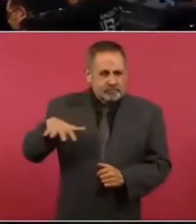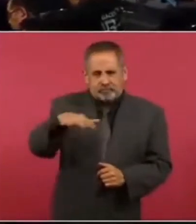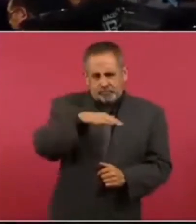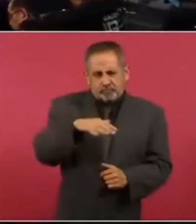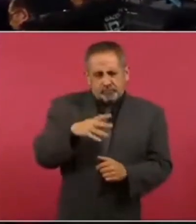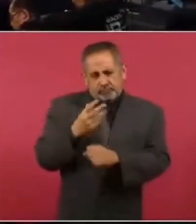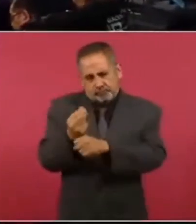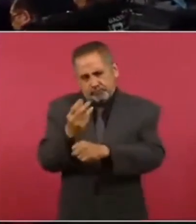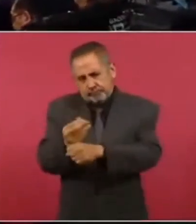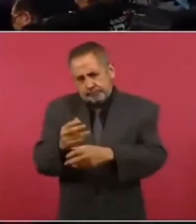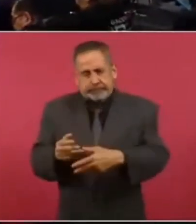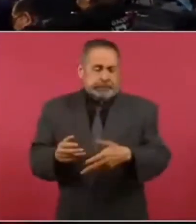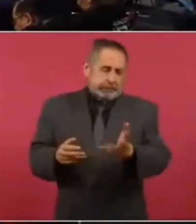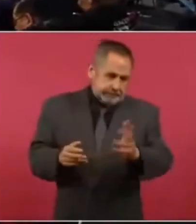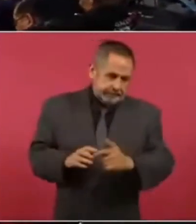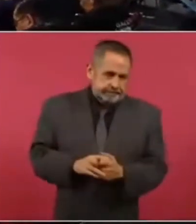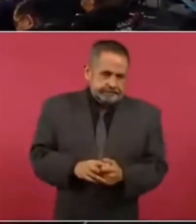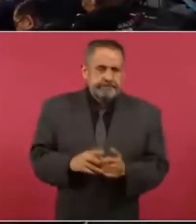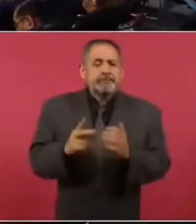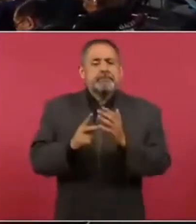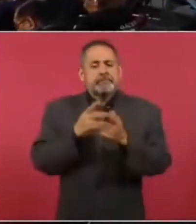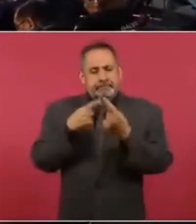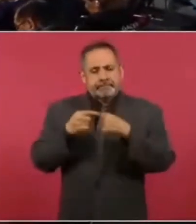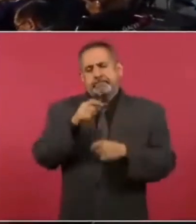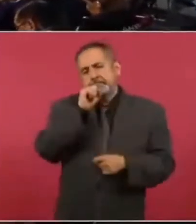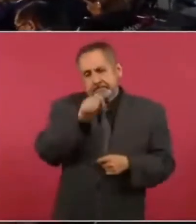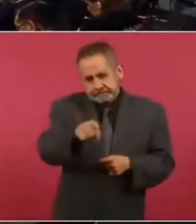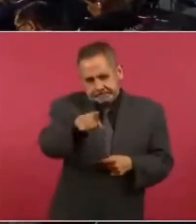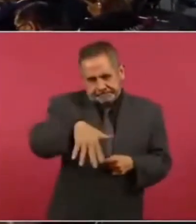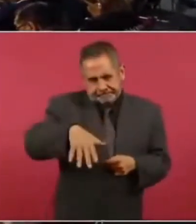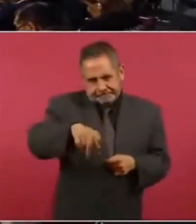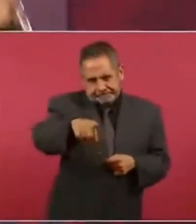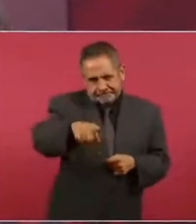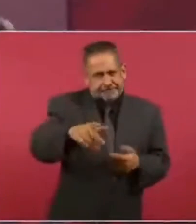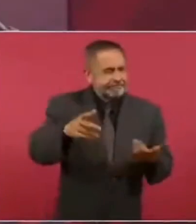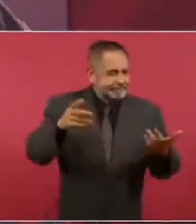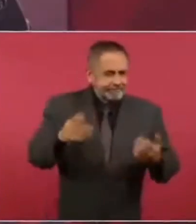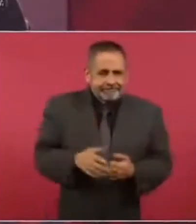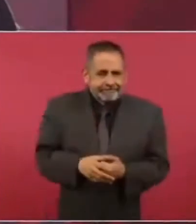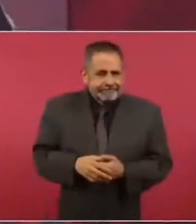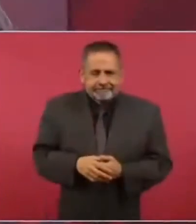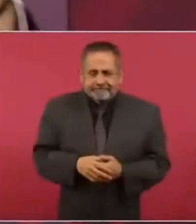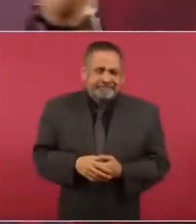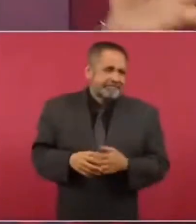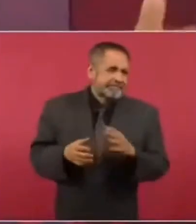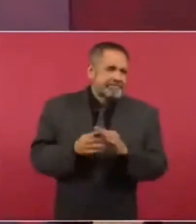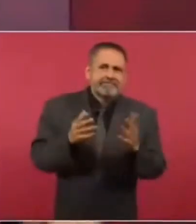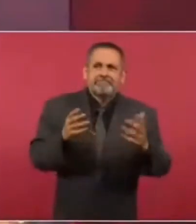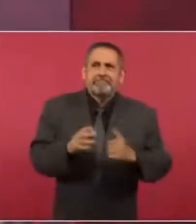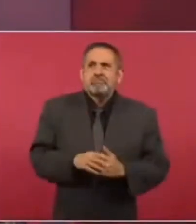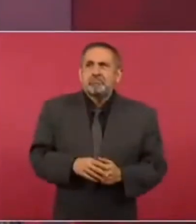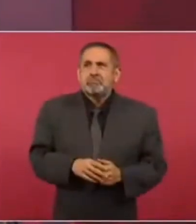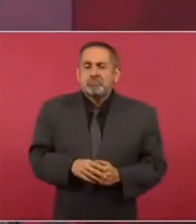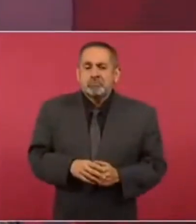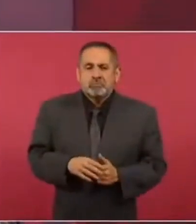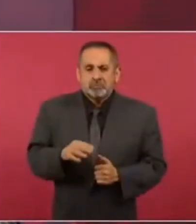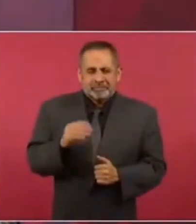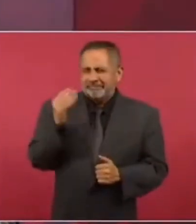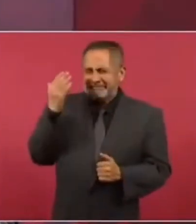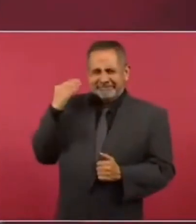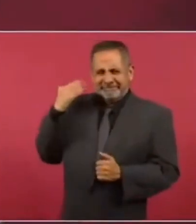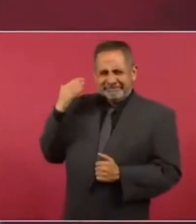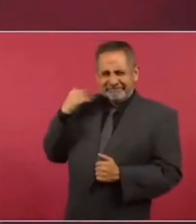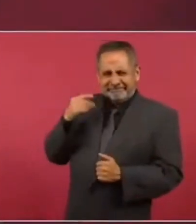bueno, volvemos a lo mismo. Y así, hablábamos hace